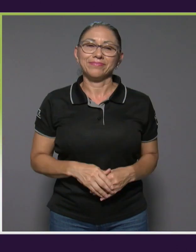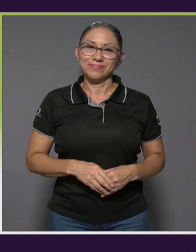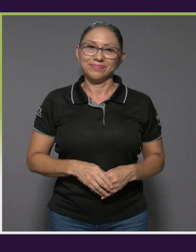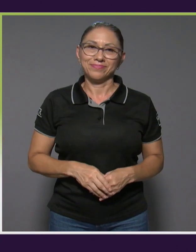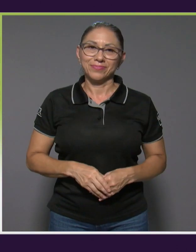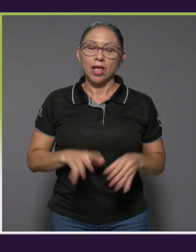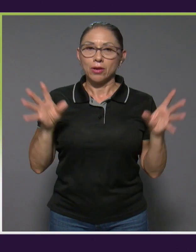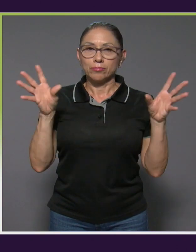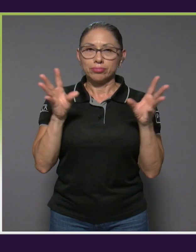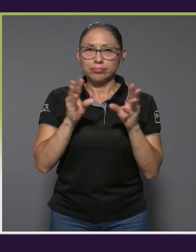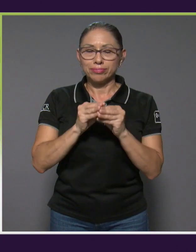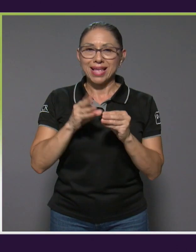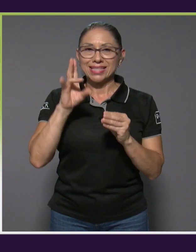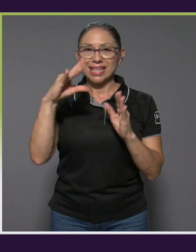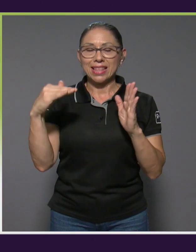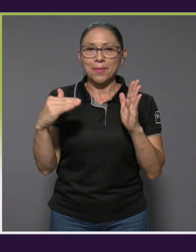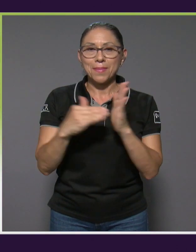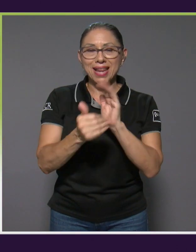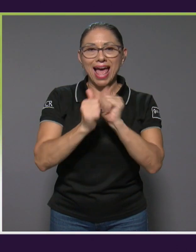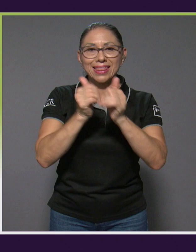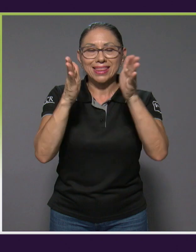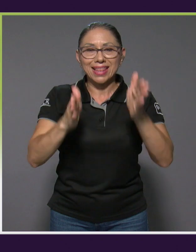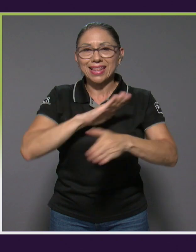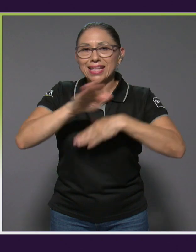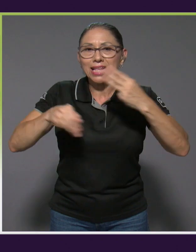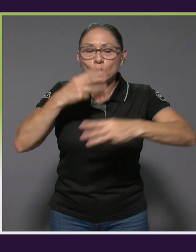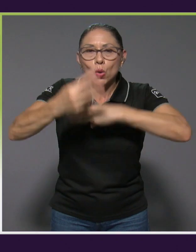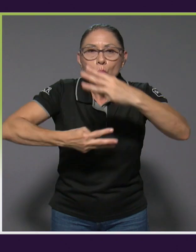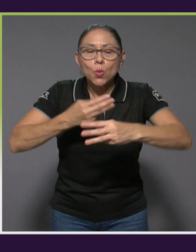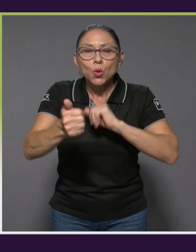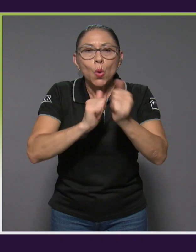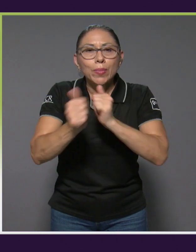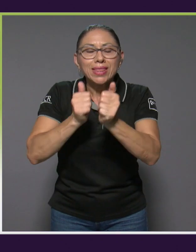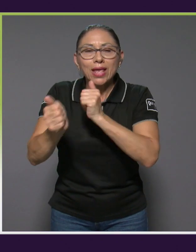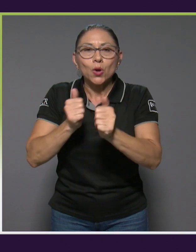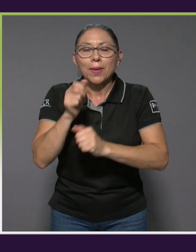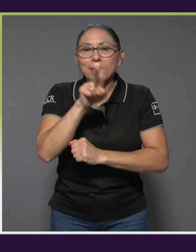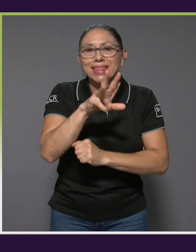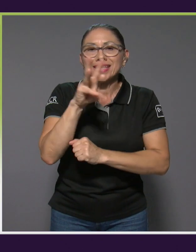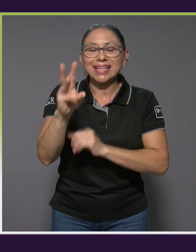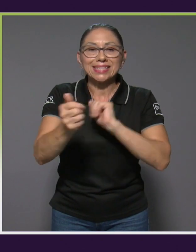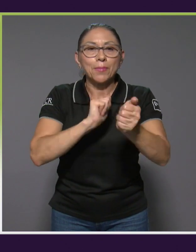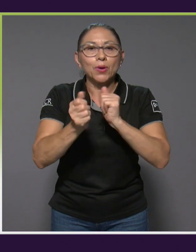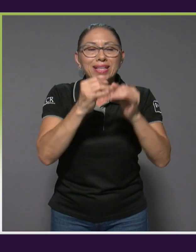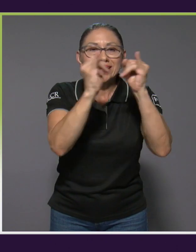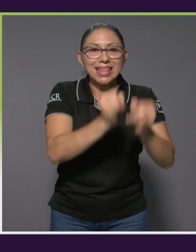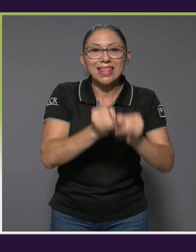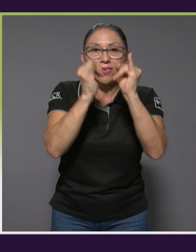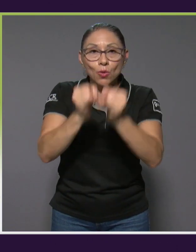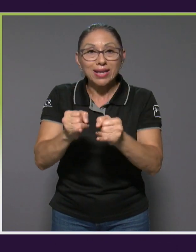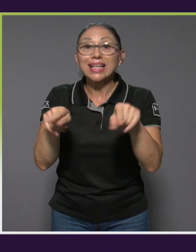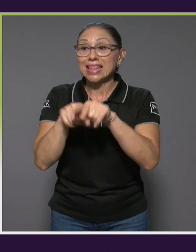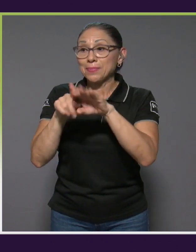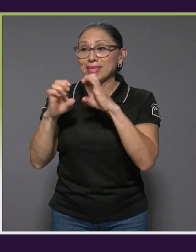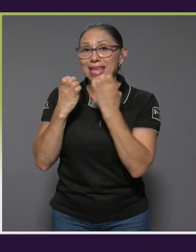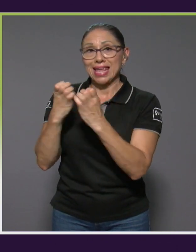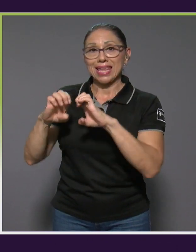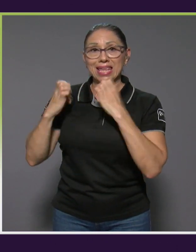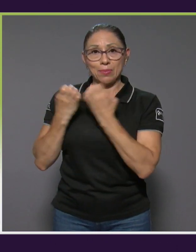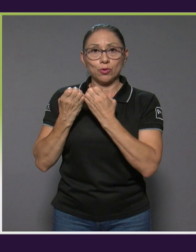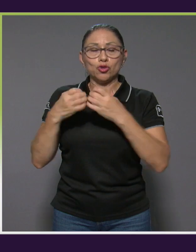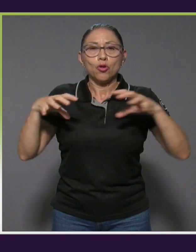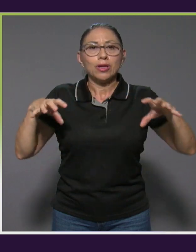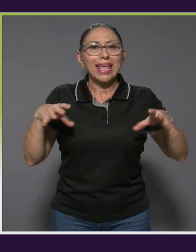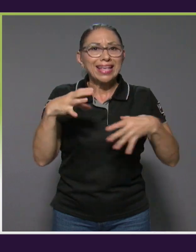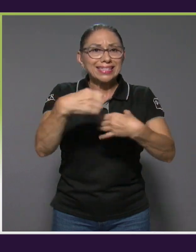Un total de 7,000 atletas de todo el mundo compitieron en 26 deportes individuales y por equipos, que tuvieron acción